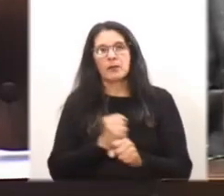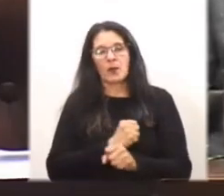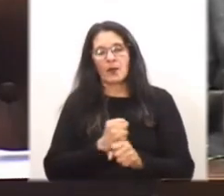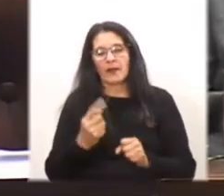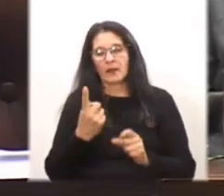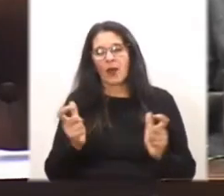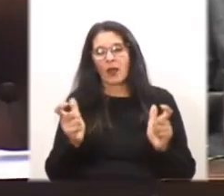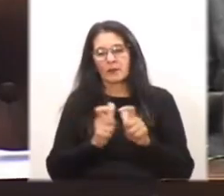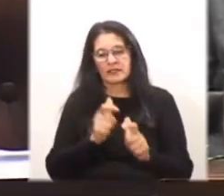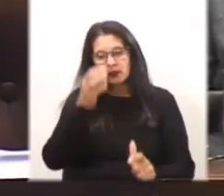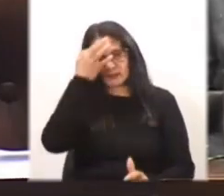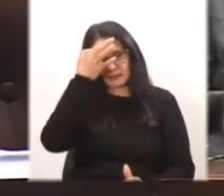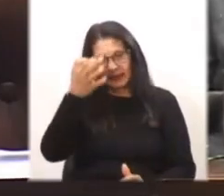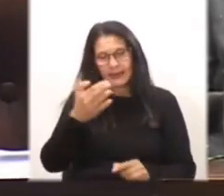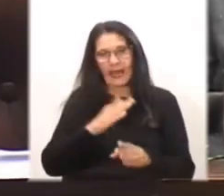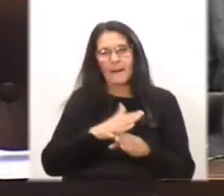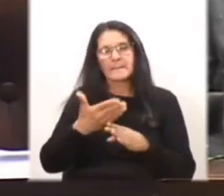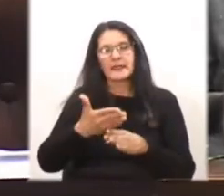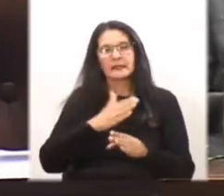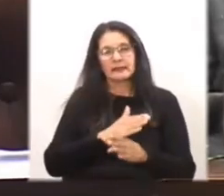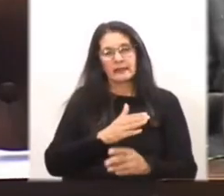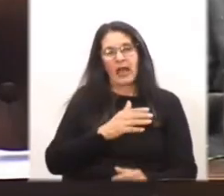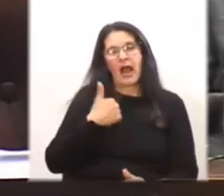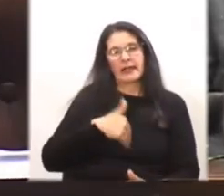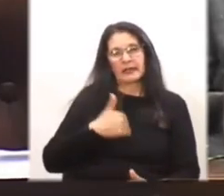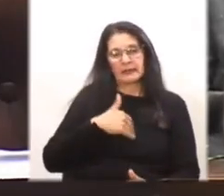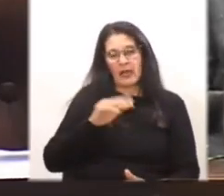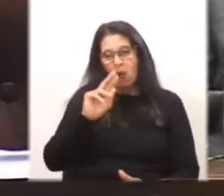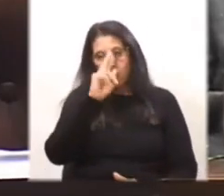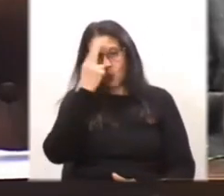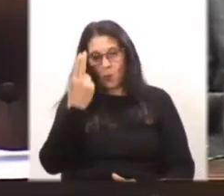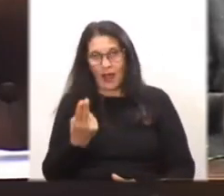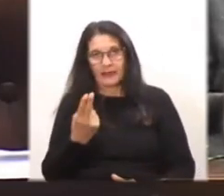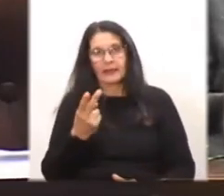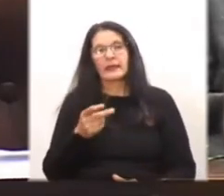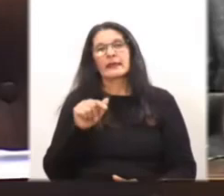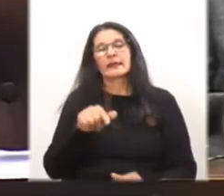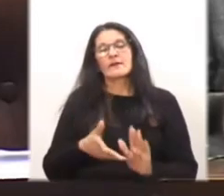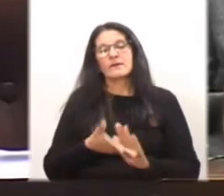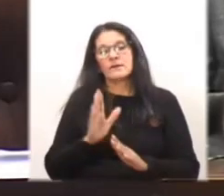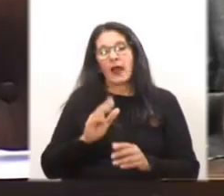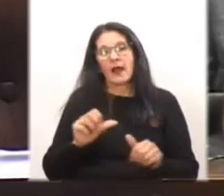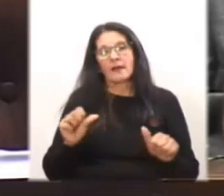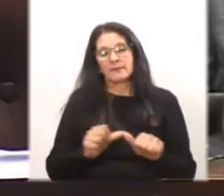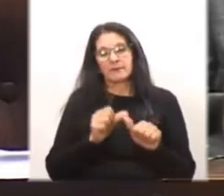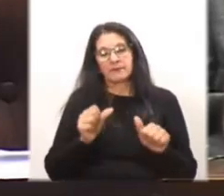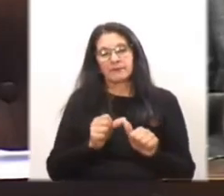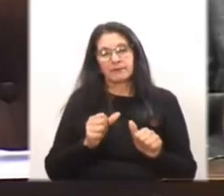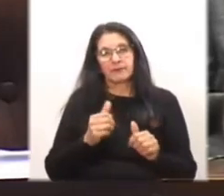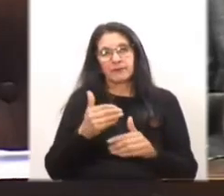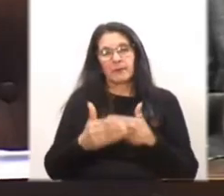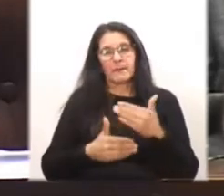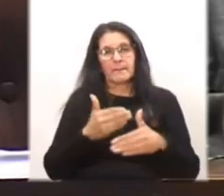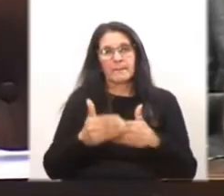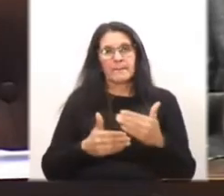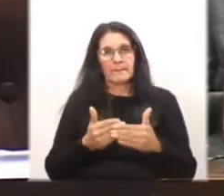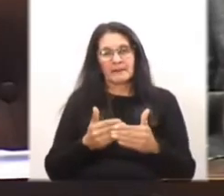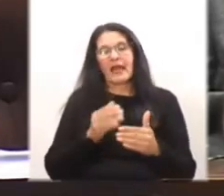comisión técnica mixta argentino-uruguaya que informará a la brevedad posible a